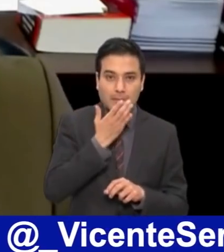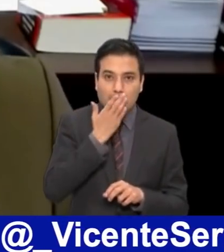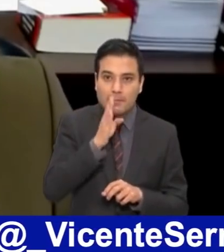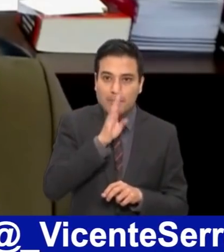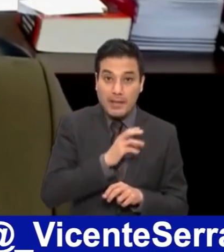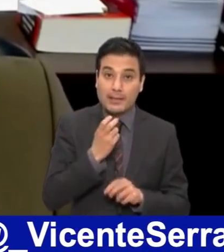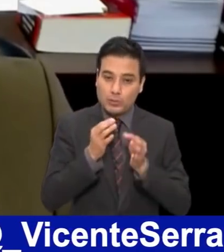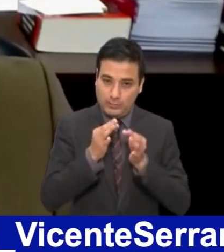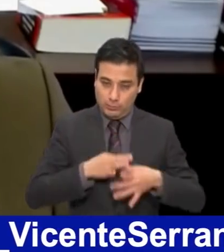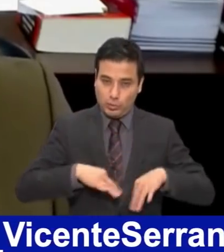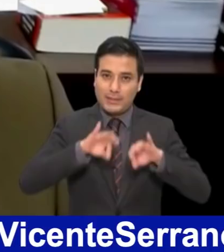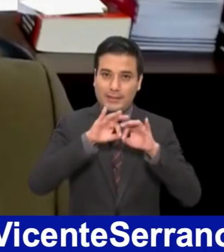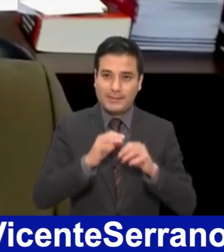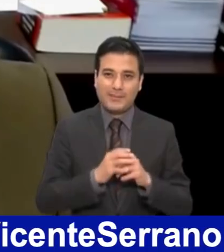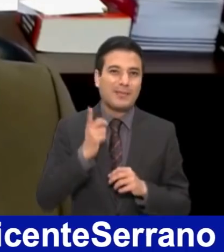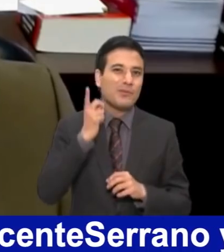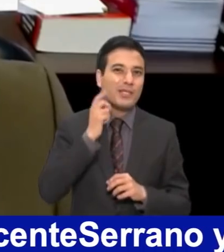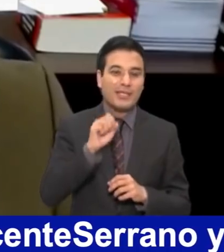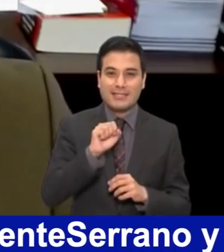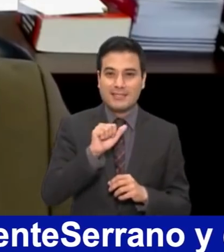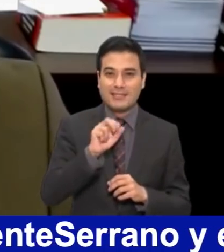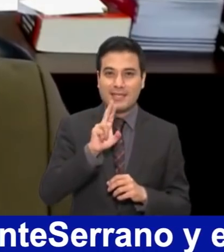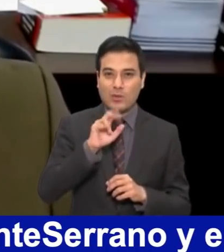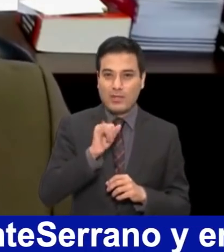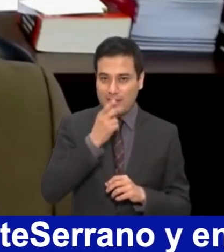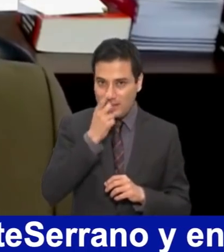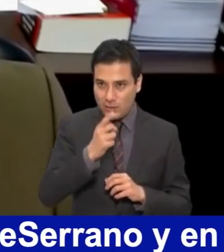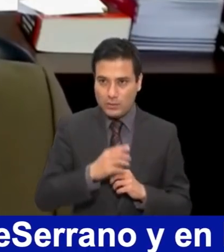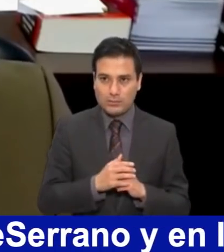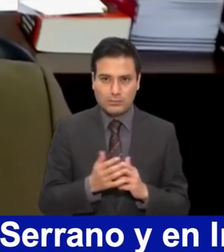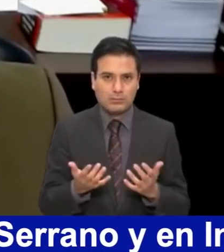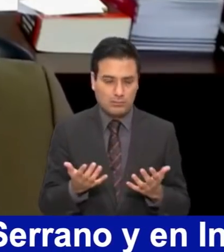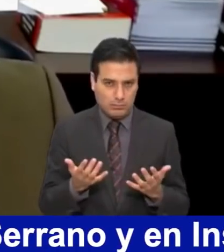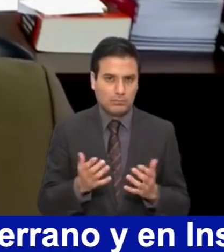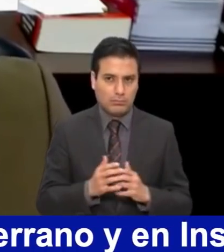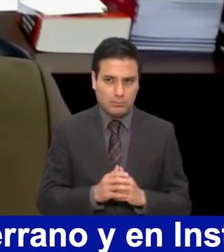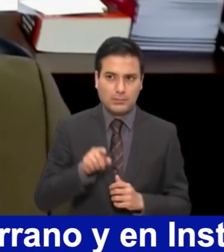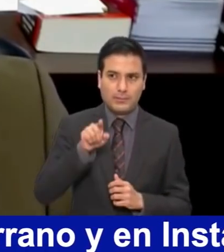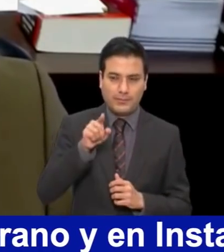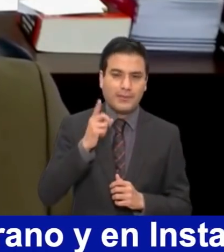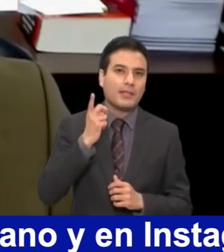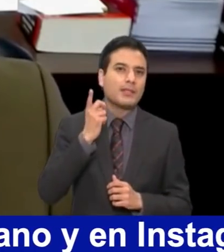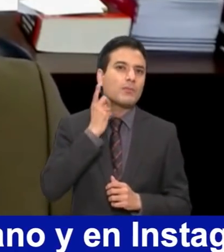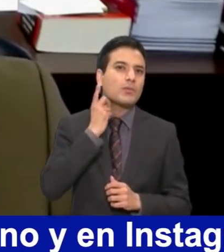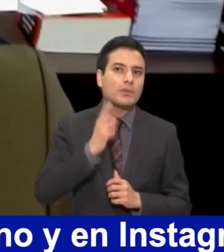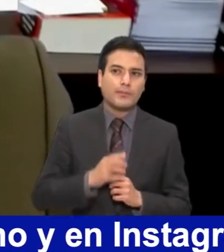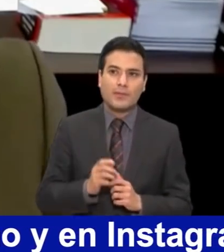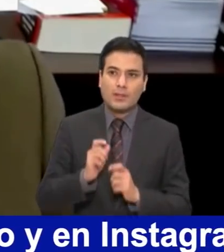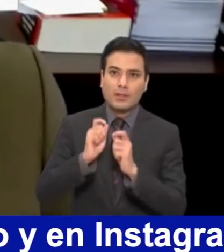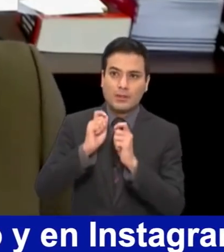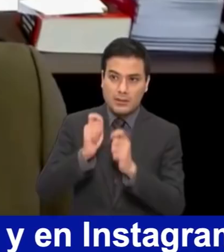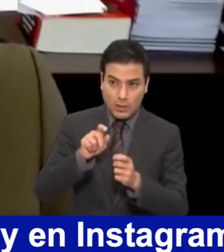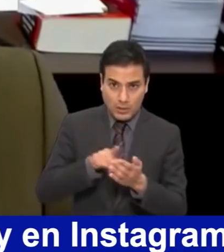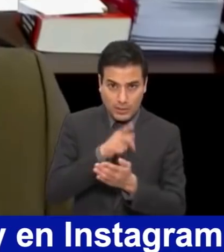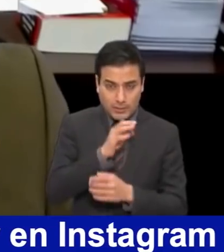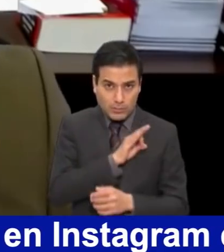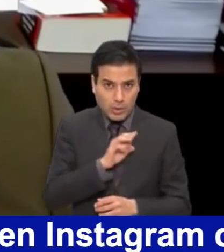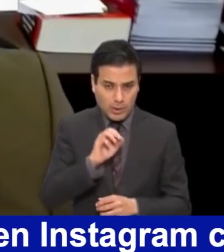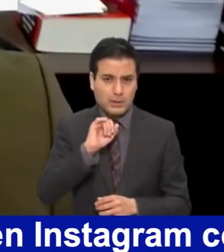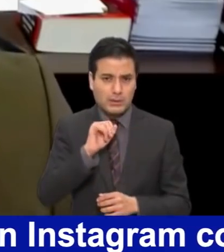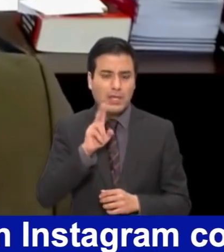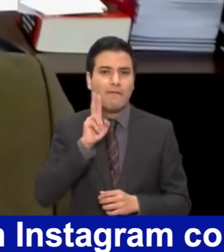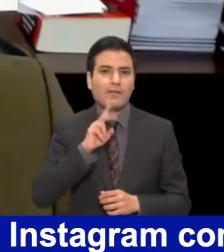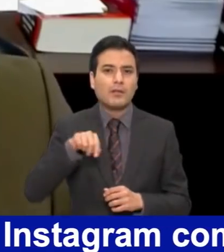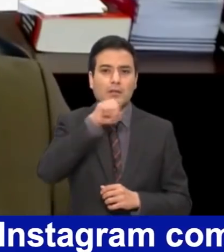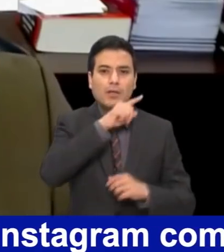reelección al final es ante todo, sí, una prerrogativa de quienes son electos, pero un derecho del escrutinio y de decisión, de maximización de